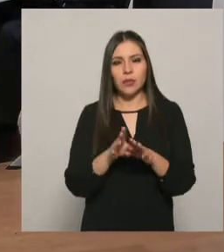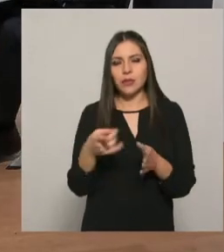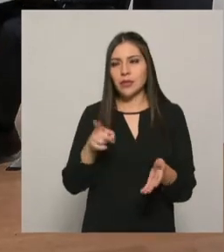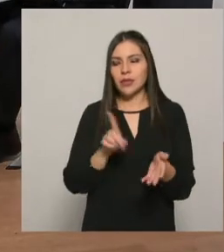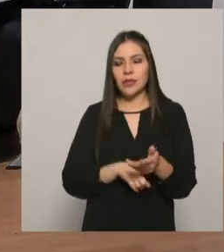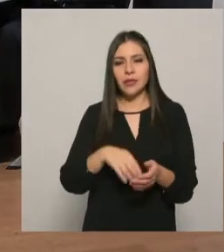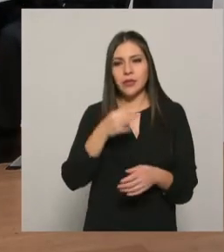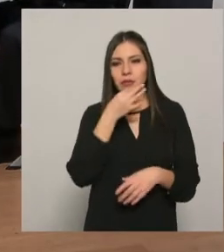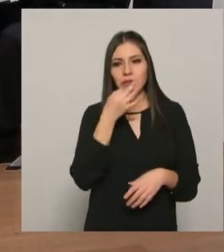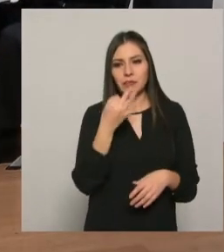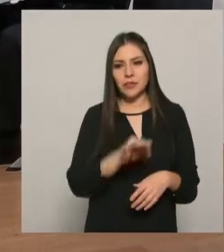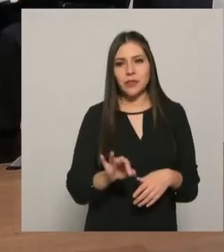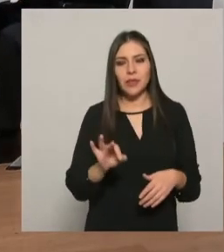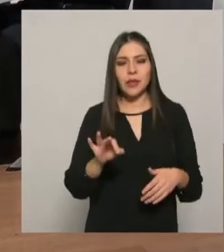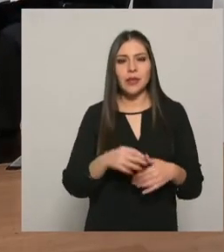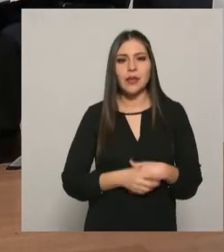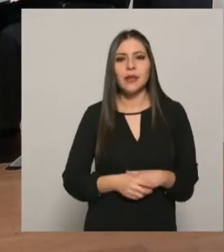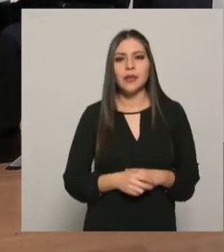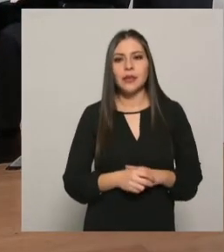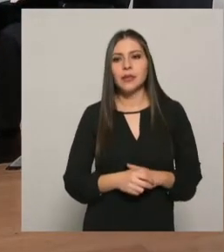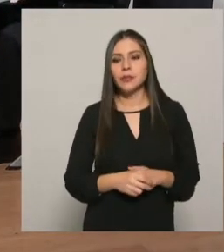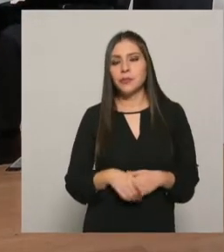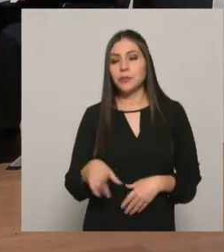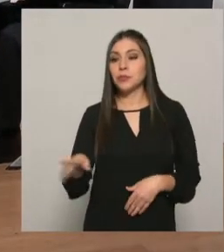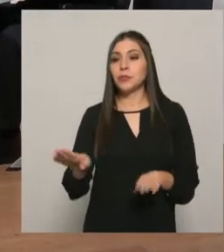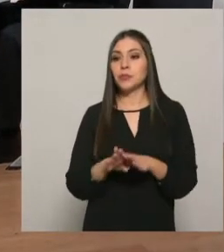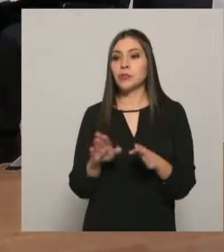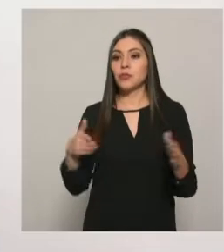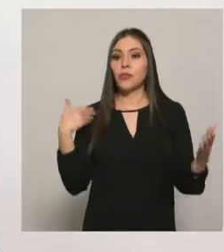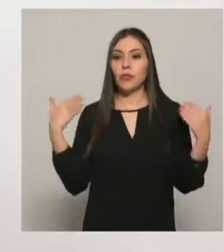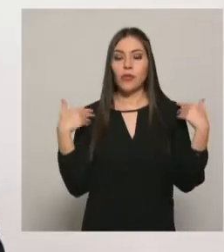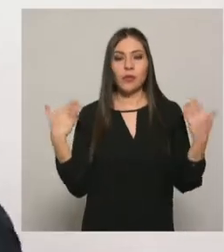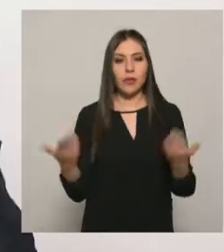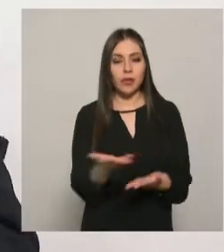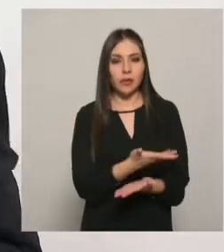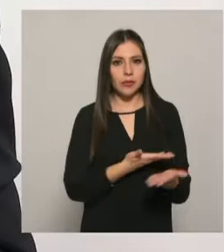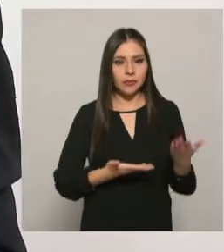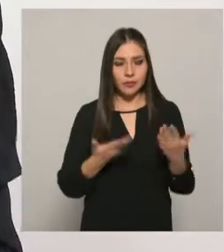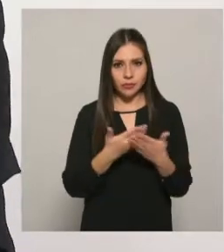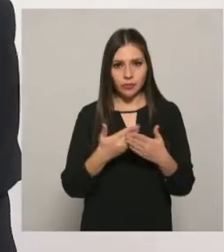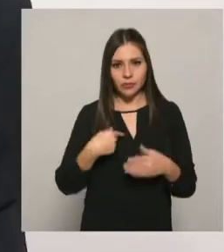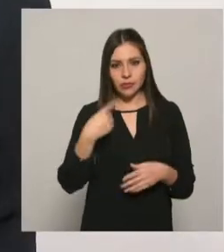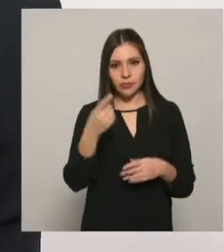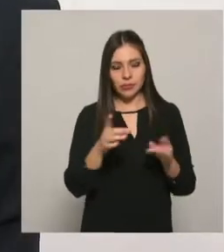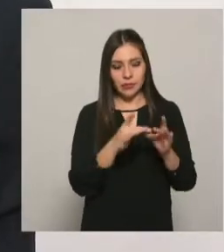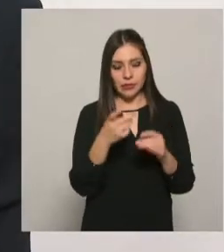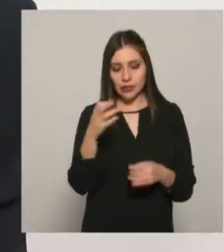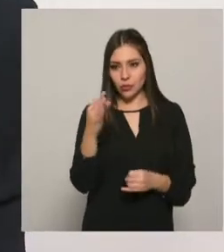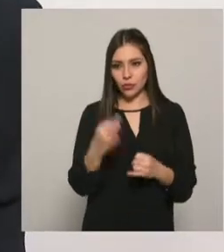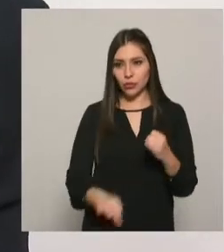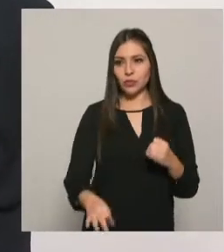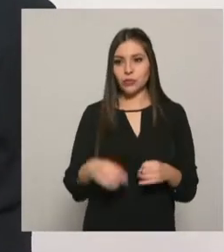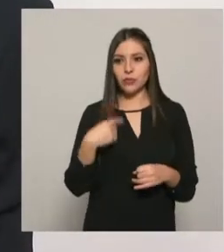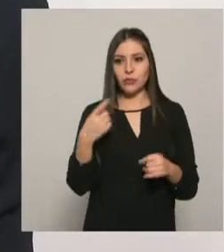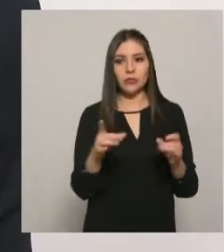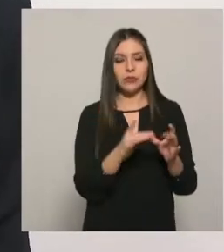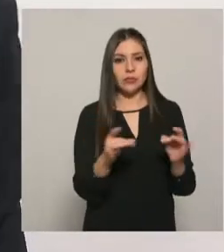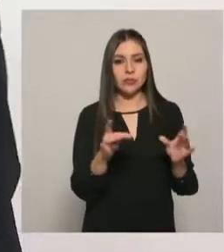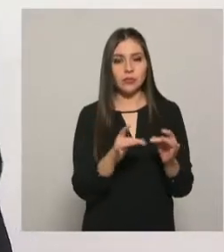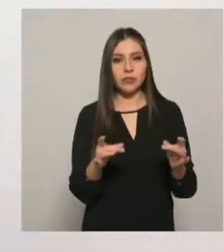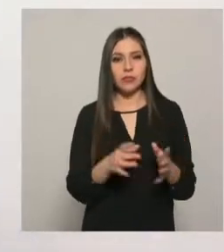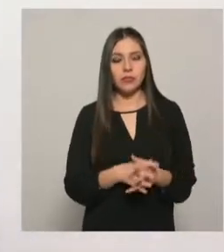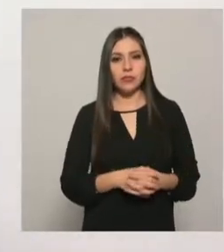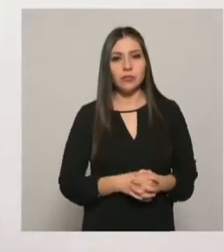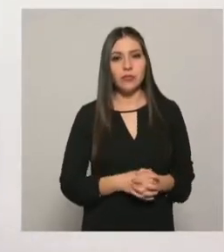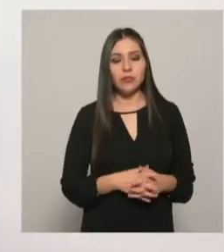decía Moisés, es una fiesta, es una convivencia, y yo quisiera pues que en este último bloque, que